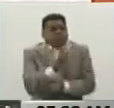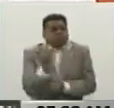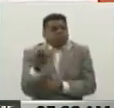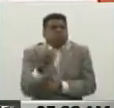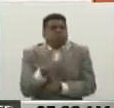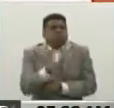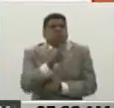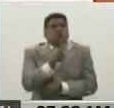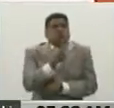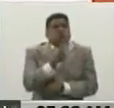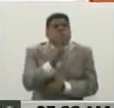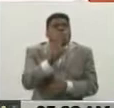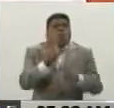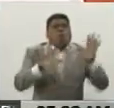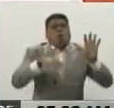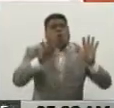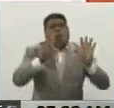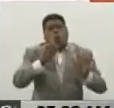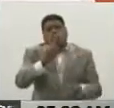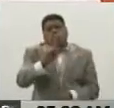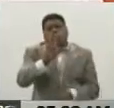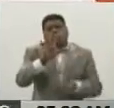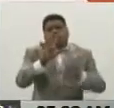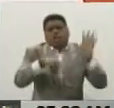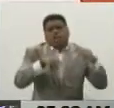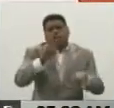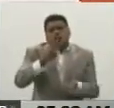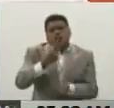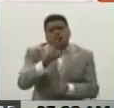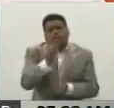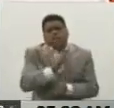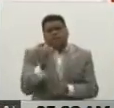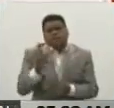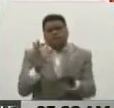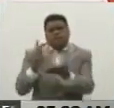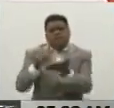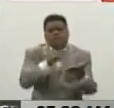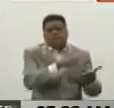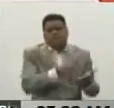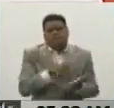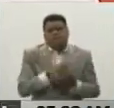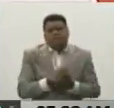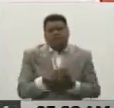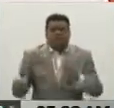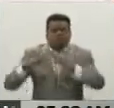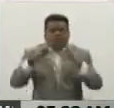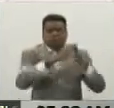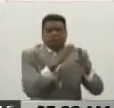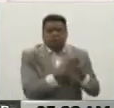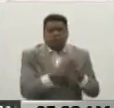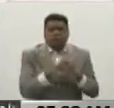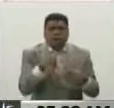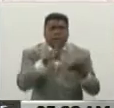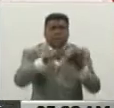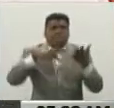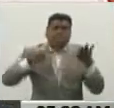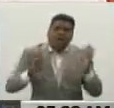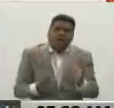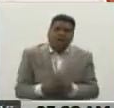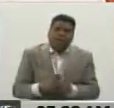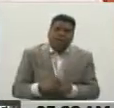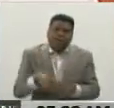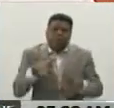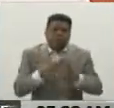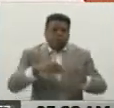de 12, 13 colectivos que participaron en esto. Esos 12, 13 colectivos son parte precisamente de un ejército que ya